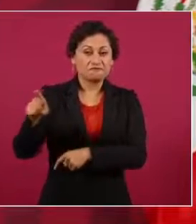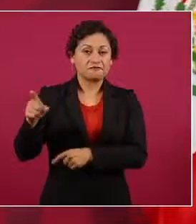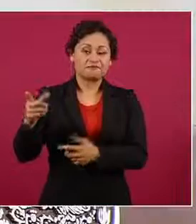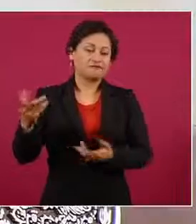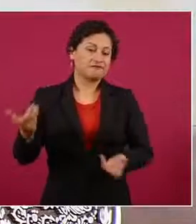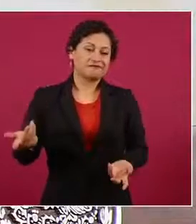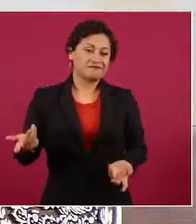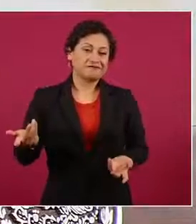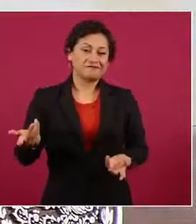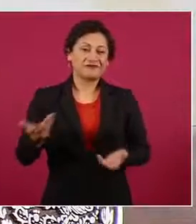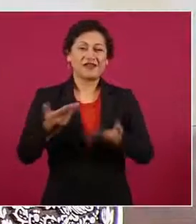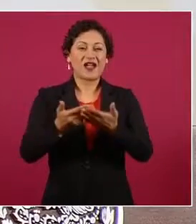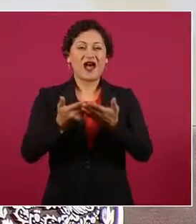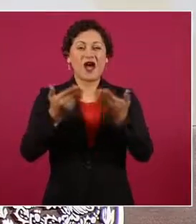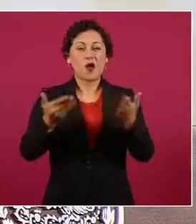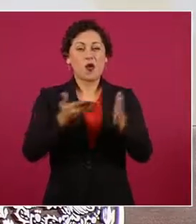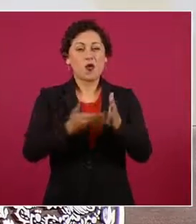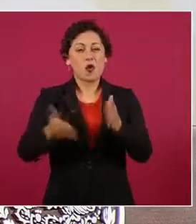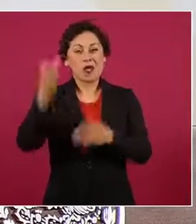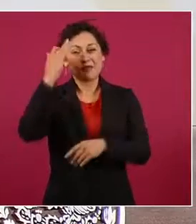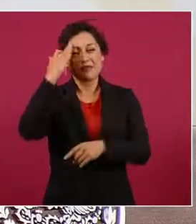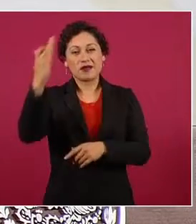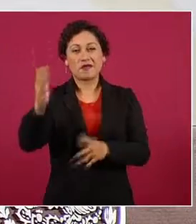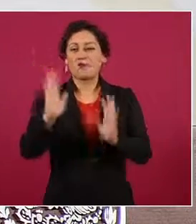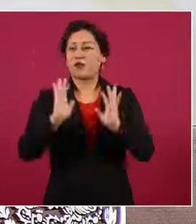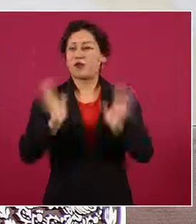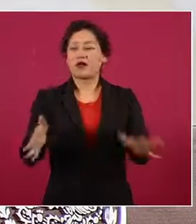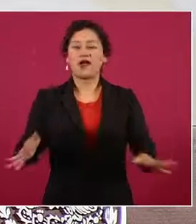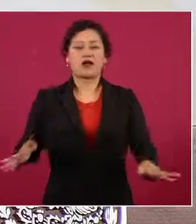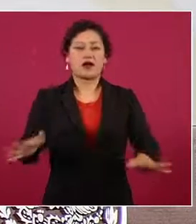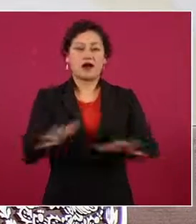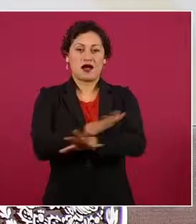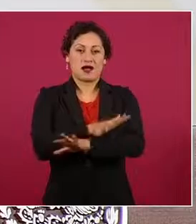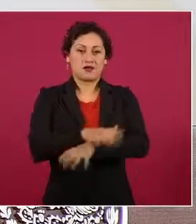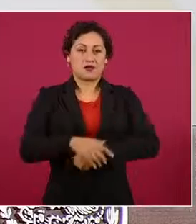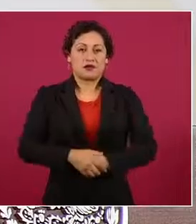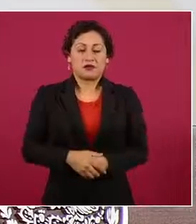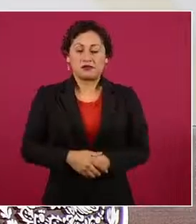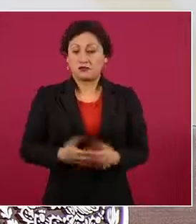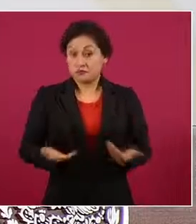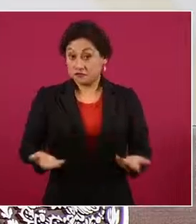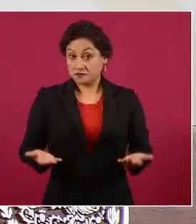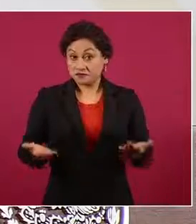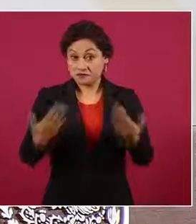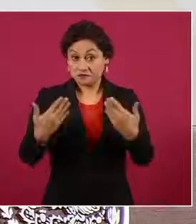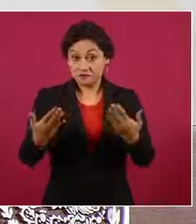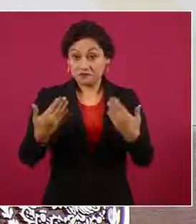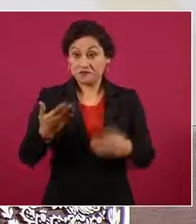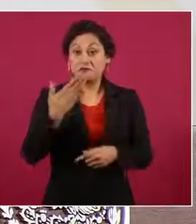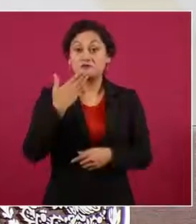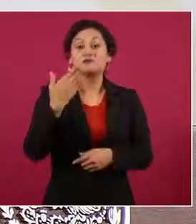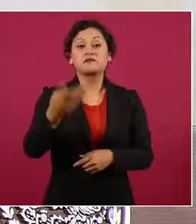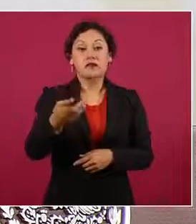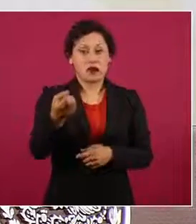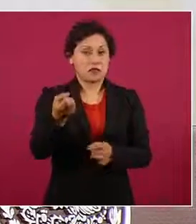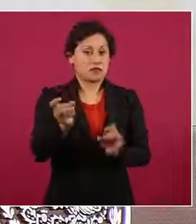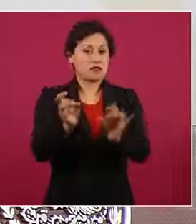ya es distinto. Y qué bueno que están pasando estas cosas. Hace unos